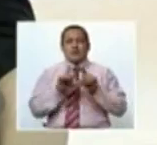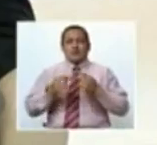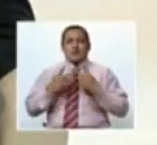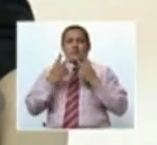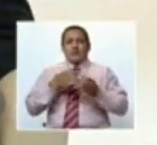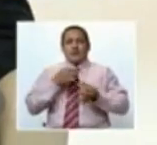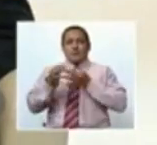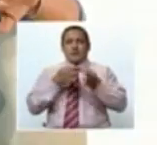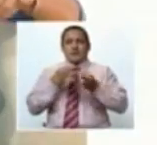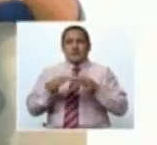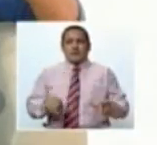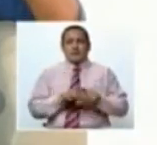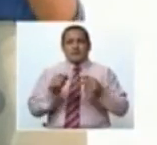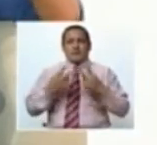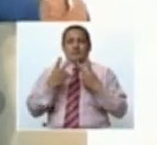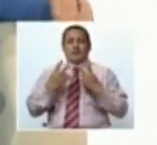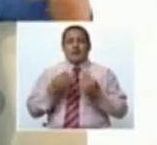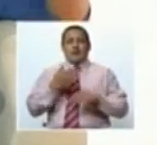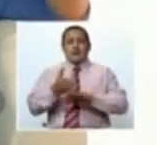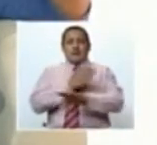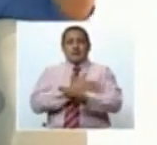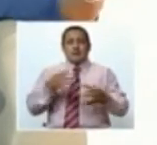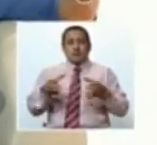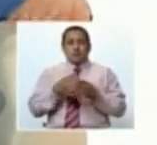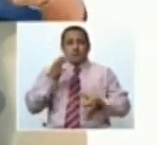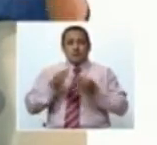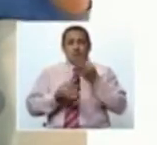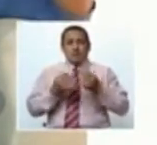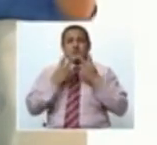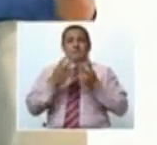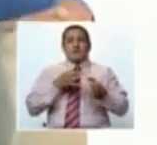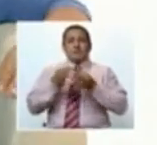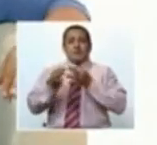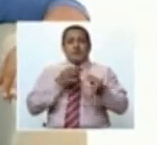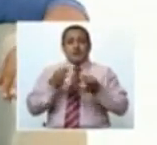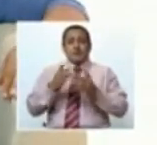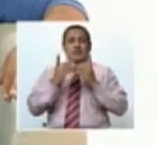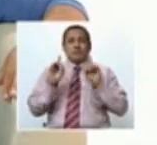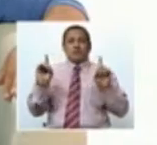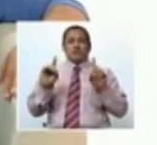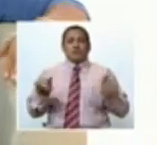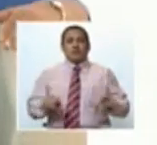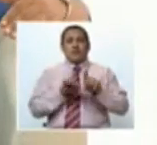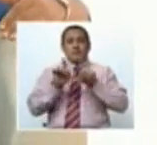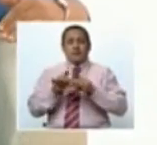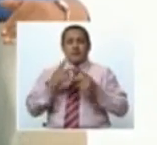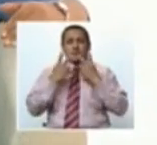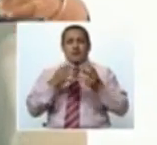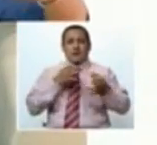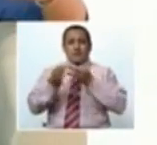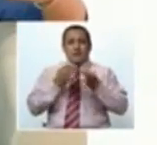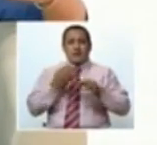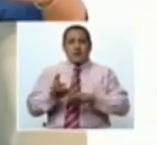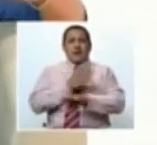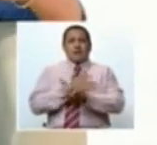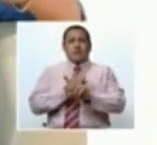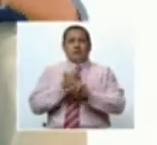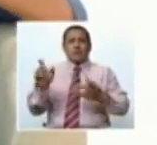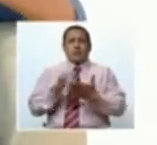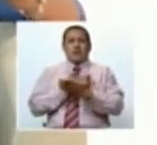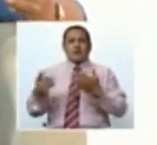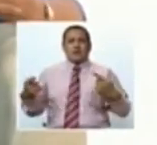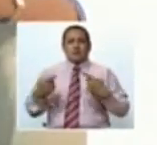¿no? Sí, y adicionalmente el demandante en amparo, que resulta ser el mismo demandante de divorcio, ¿no? Señala que al no